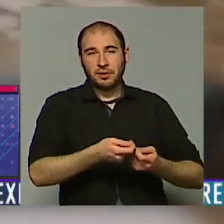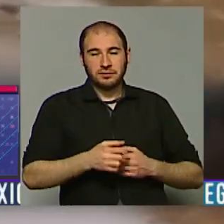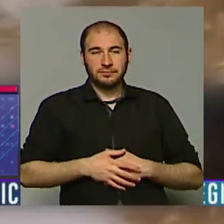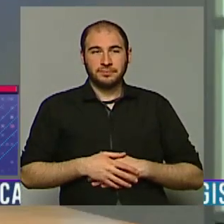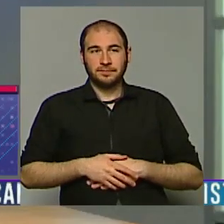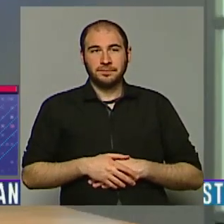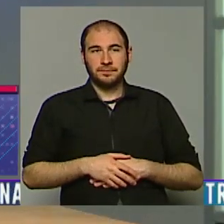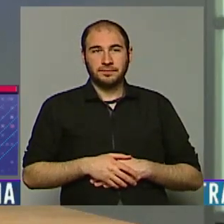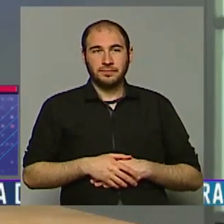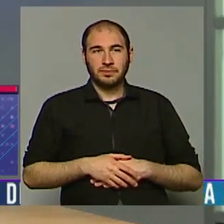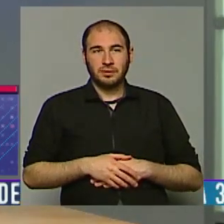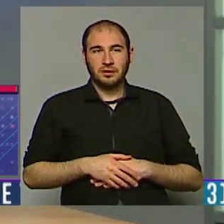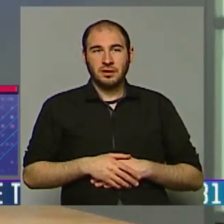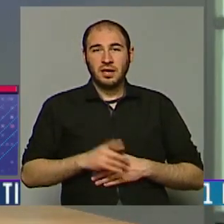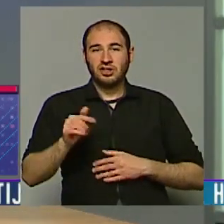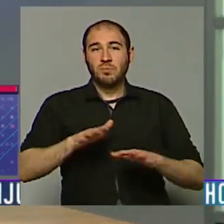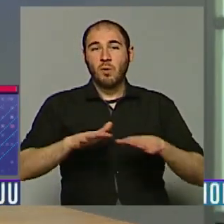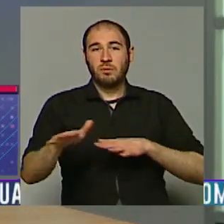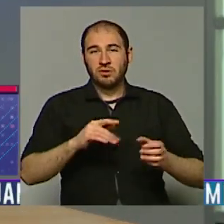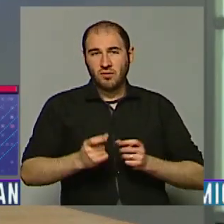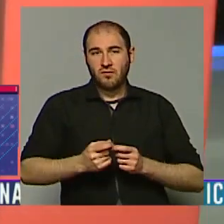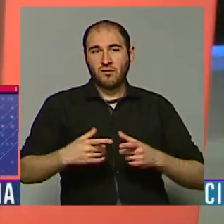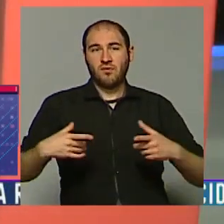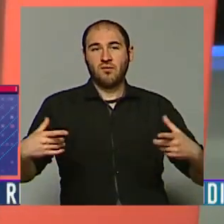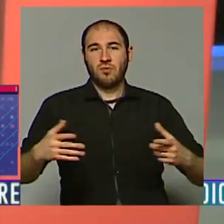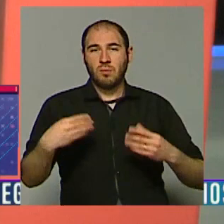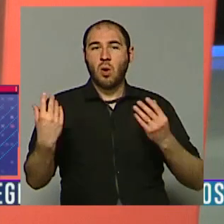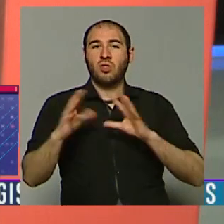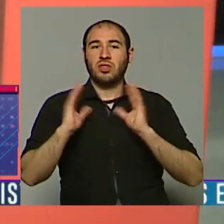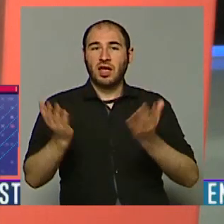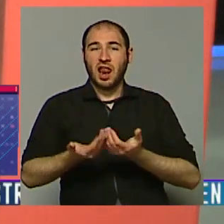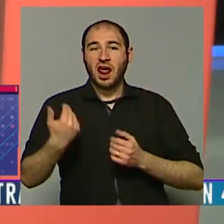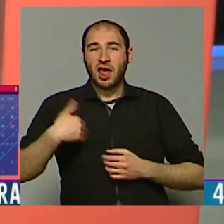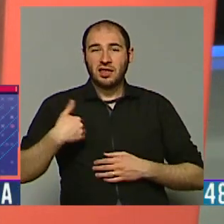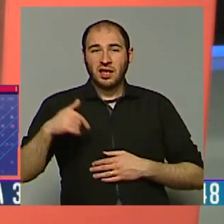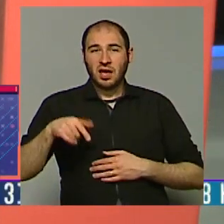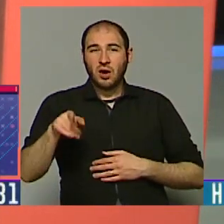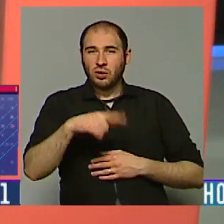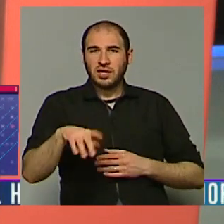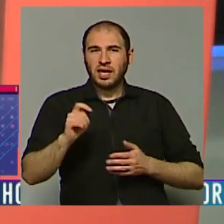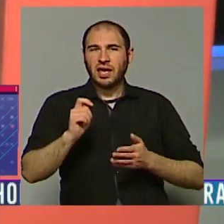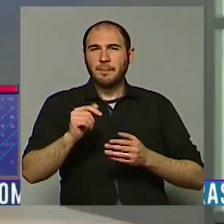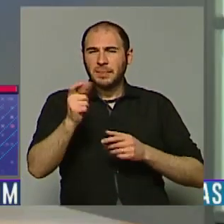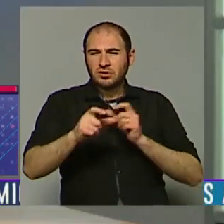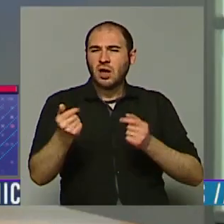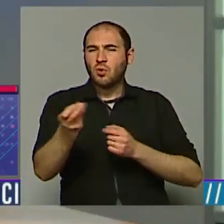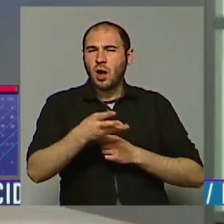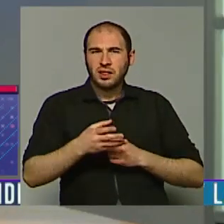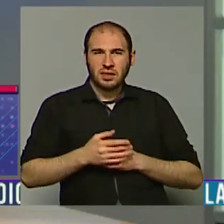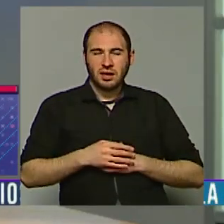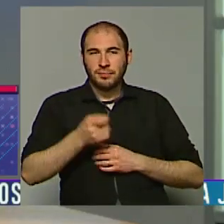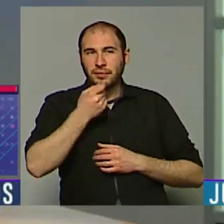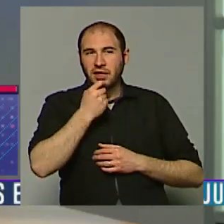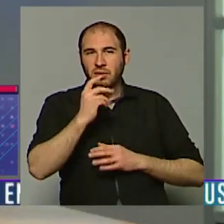sistema. Obviamente es un movimiento que ha crecido mucho en todo el mundo y en Argentina, ¿ustedes tienen algún registro de cuánta gente, si